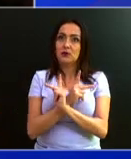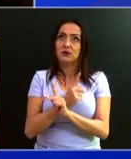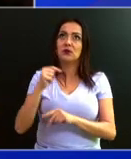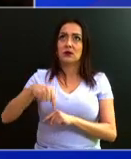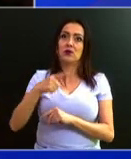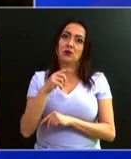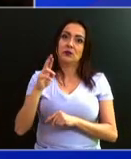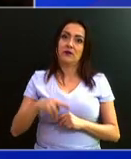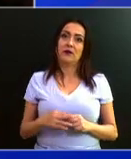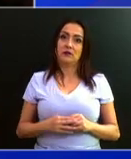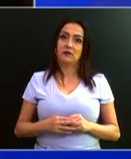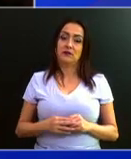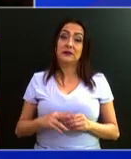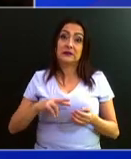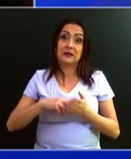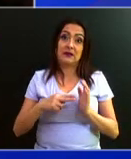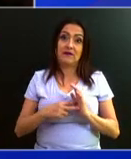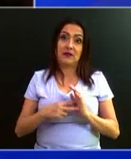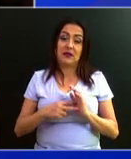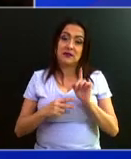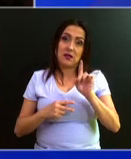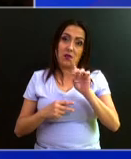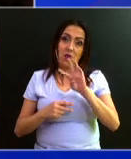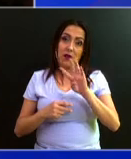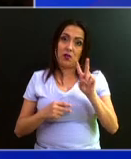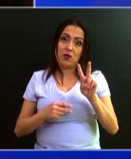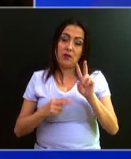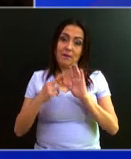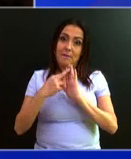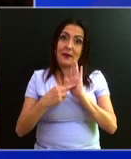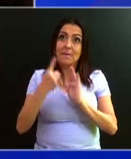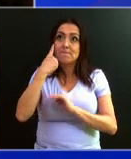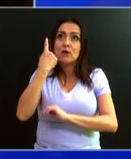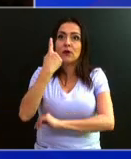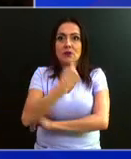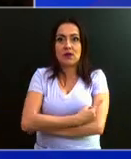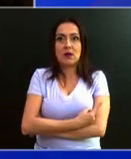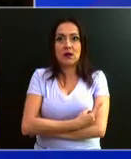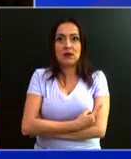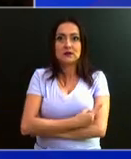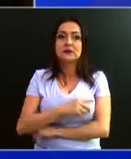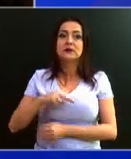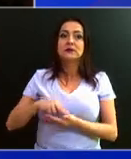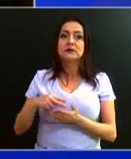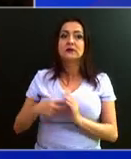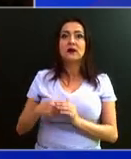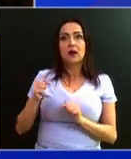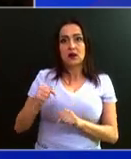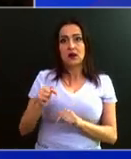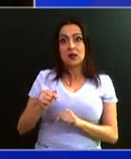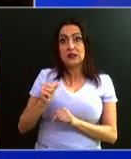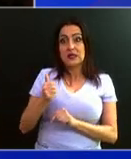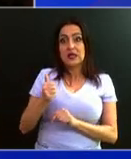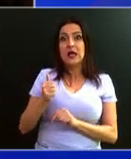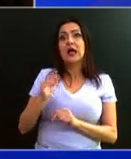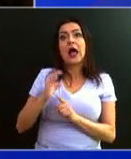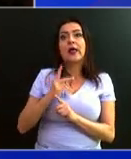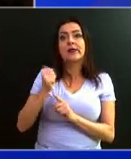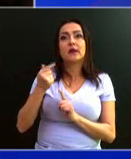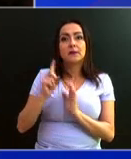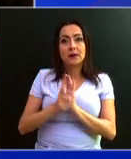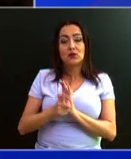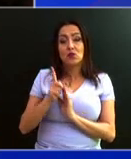país. Esto se traduce en cerca de 142 medidas por día. Eso equivale también a cada 10 minutos una